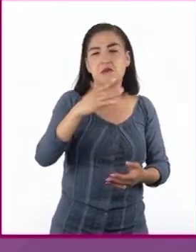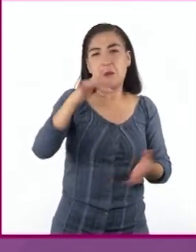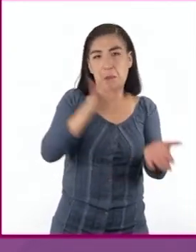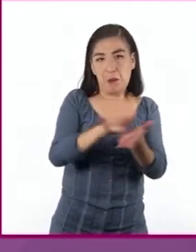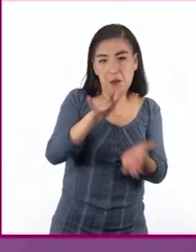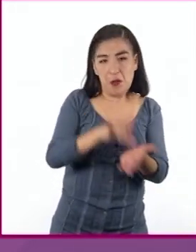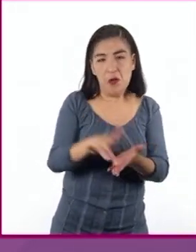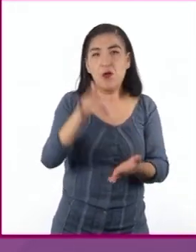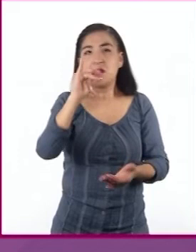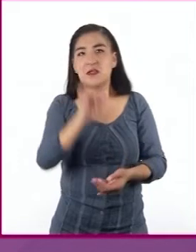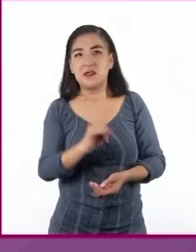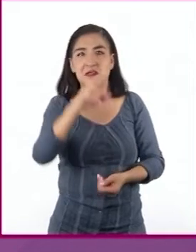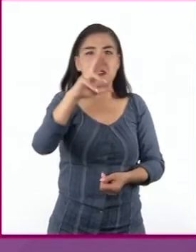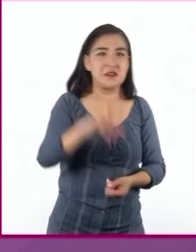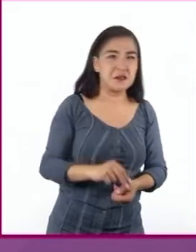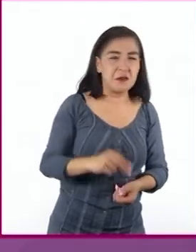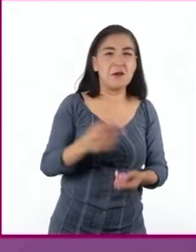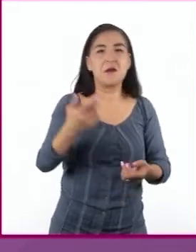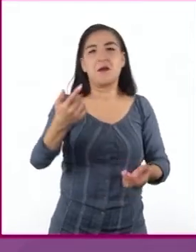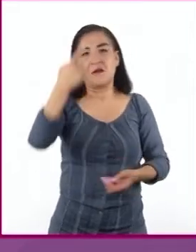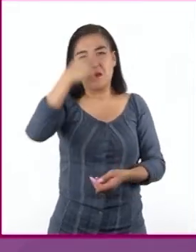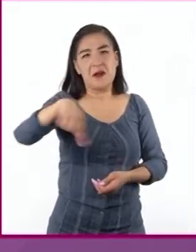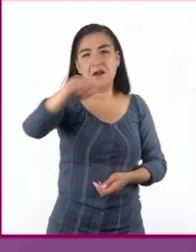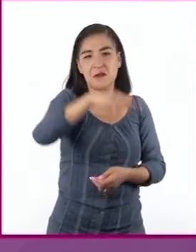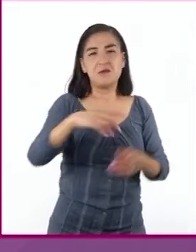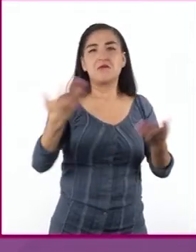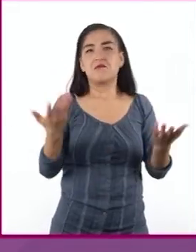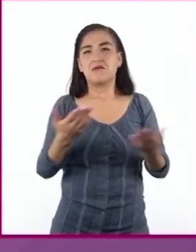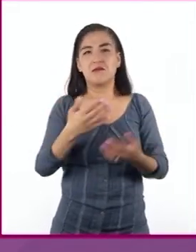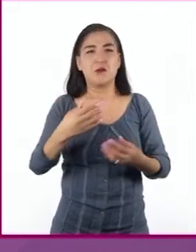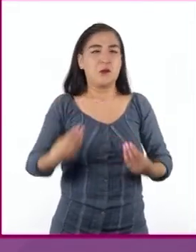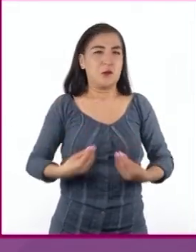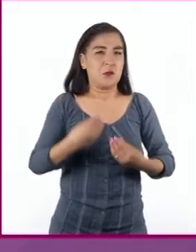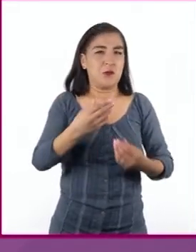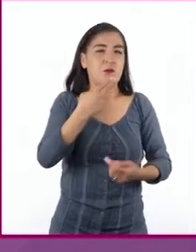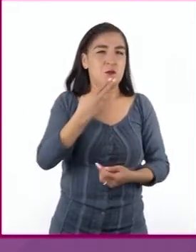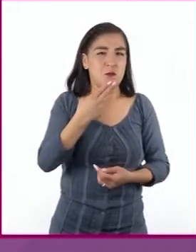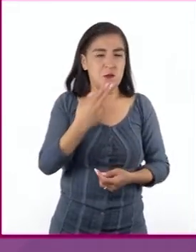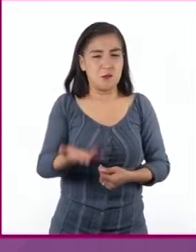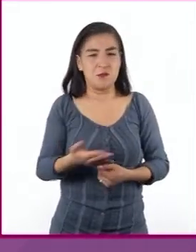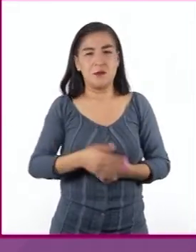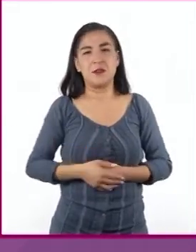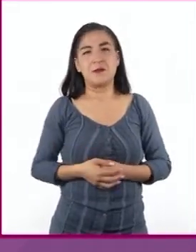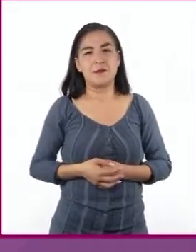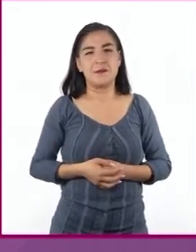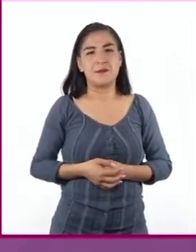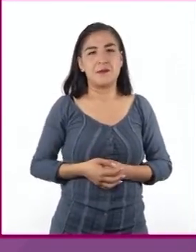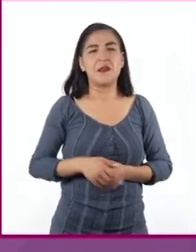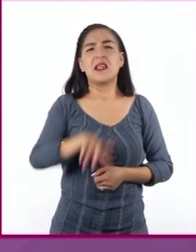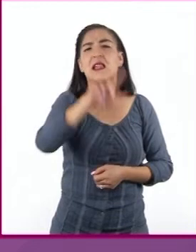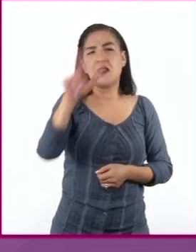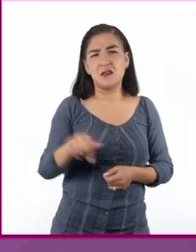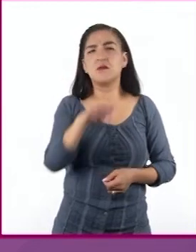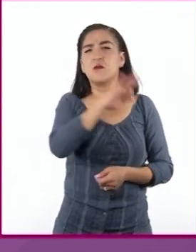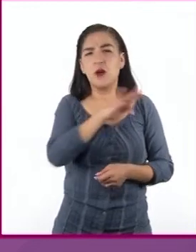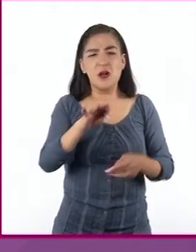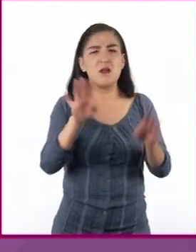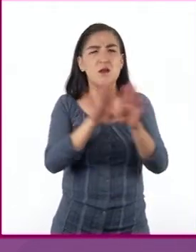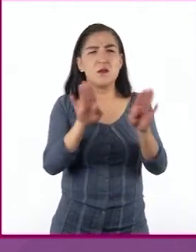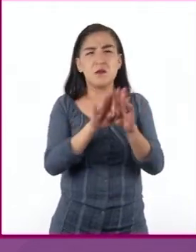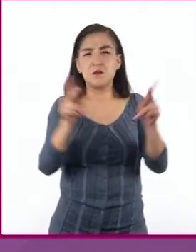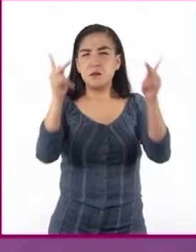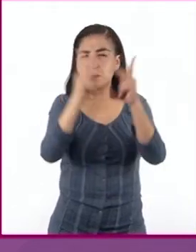o bondades de la idea o mensaje. Pueden contrastar la información que se está